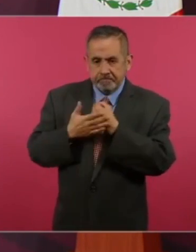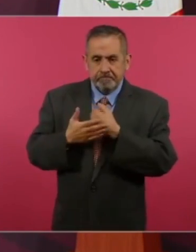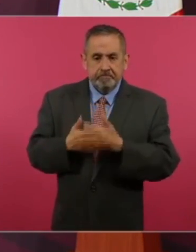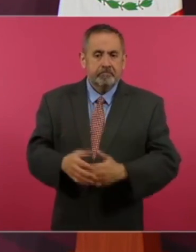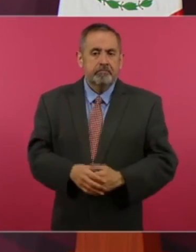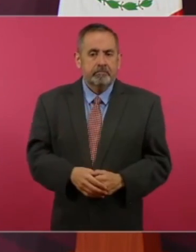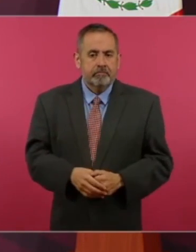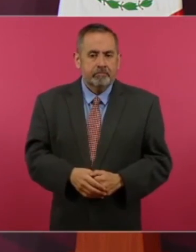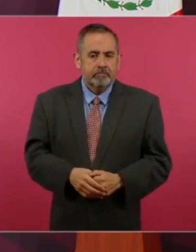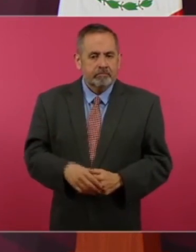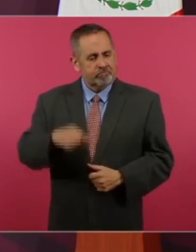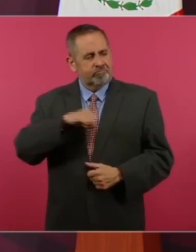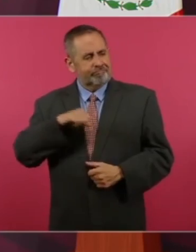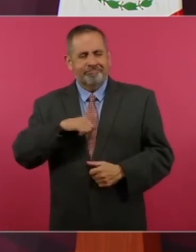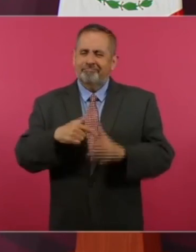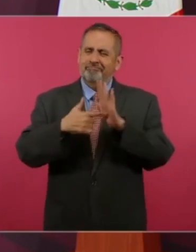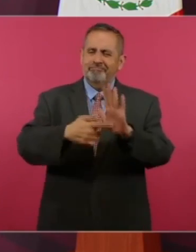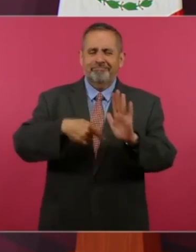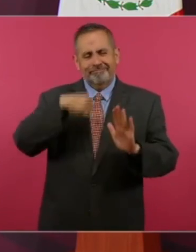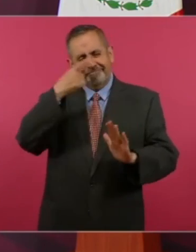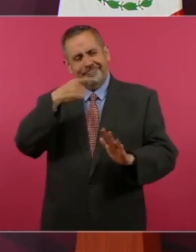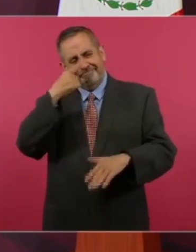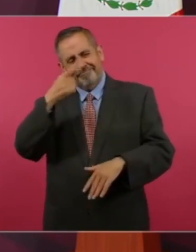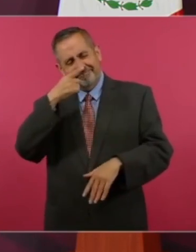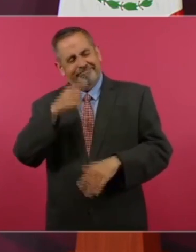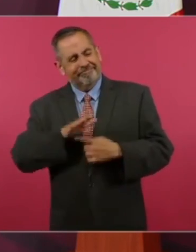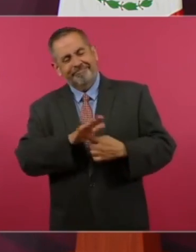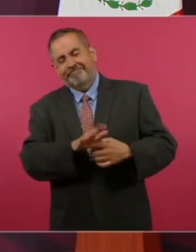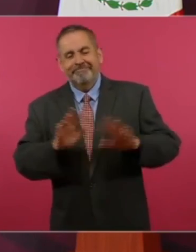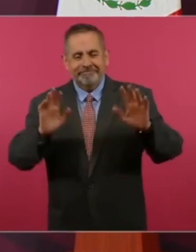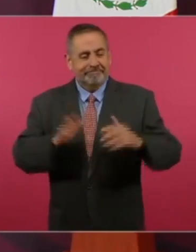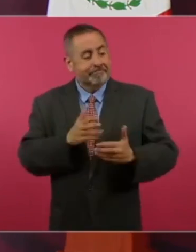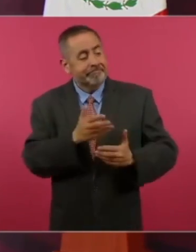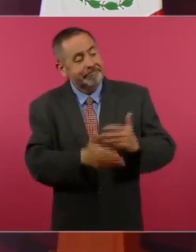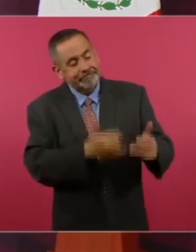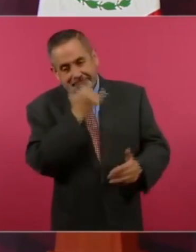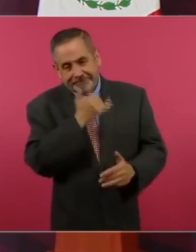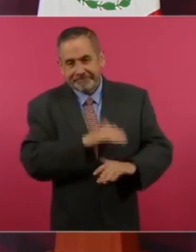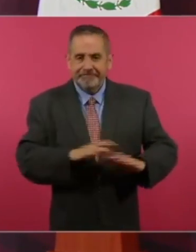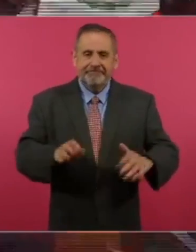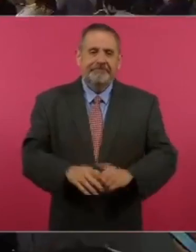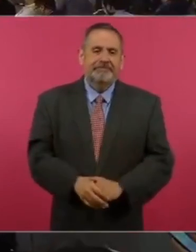Hoy vine con ganas de presumir, de tirar aceite. Ofrezco disculpa.